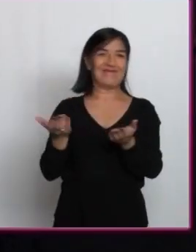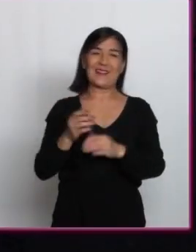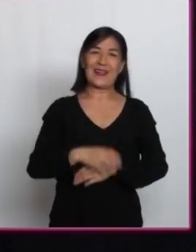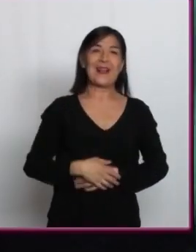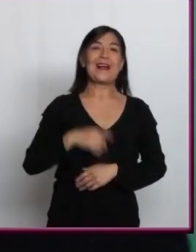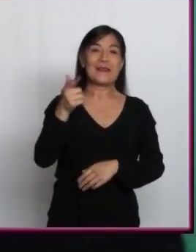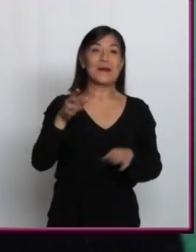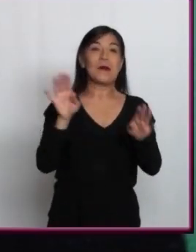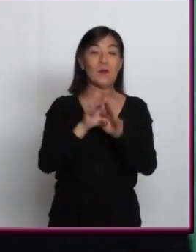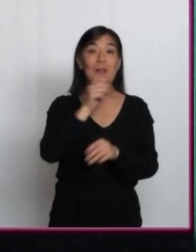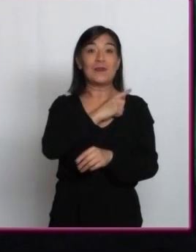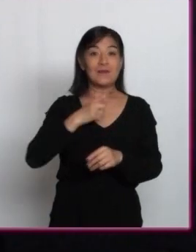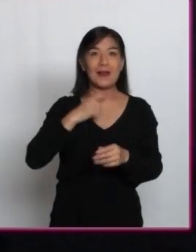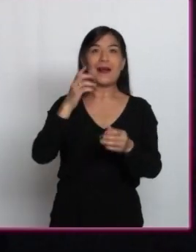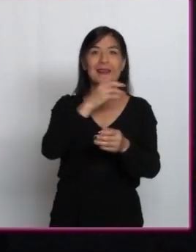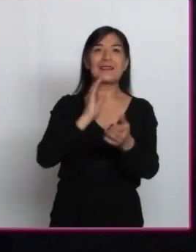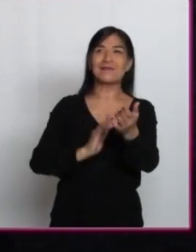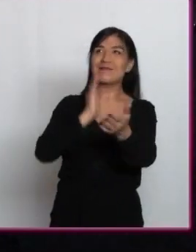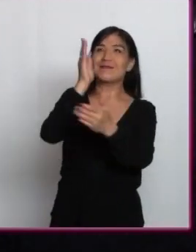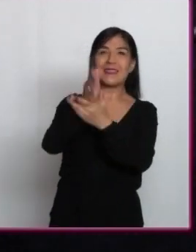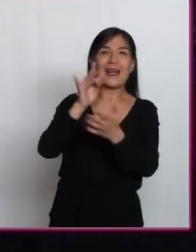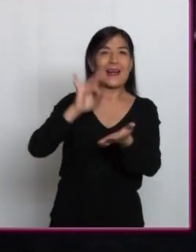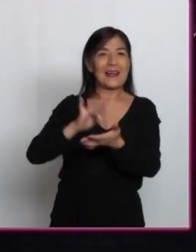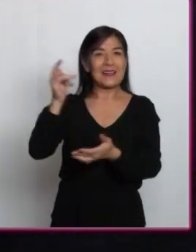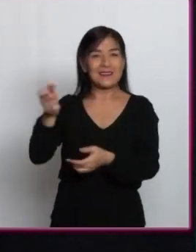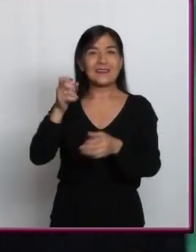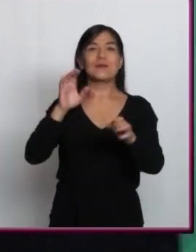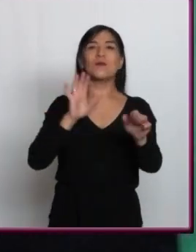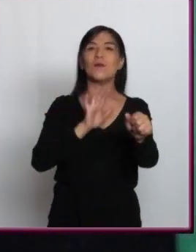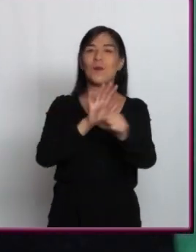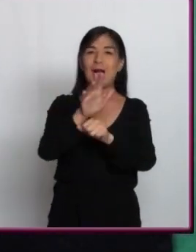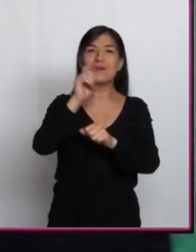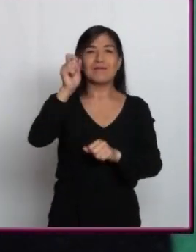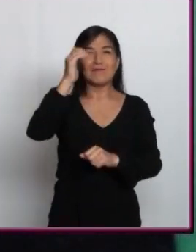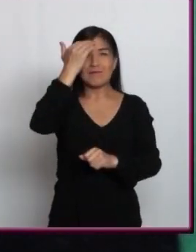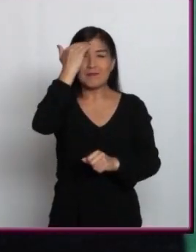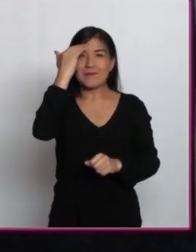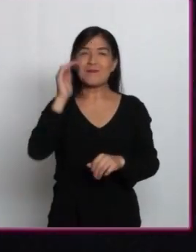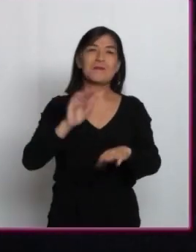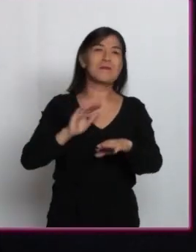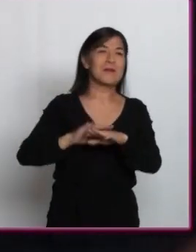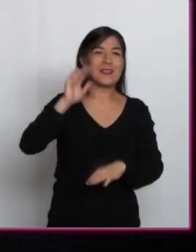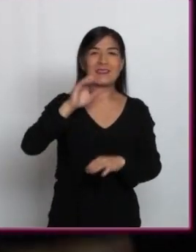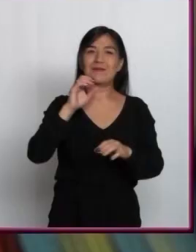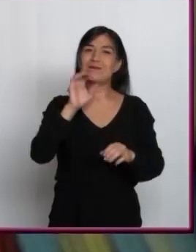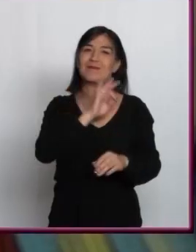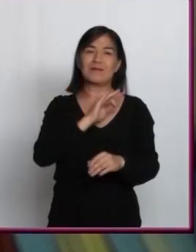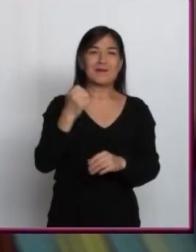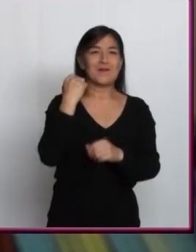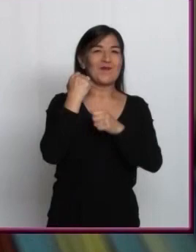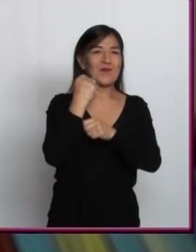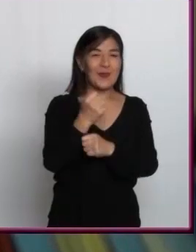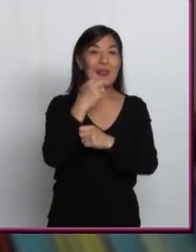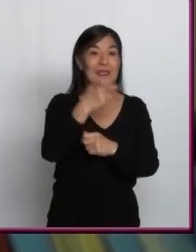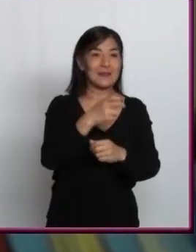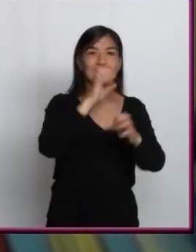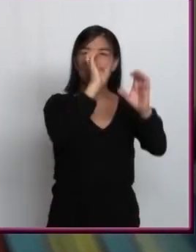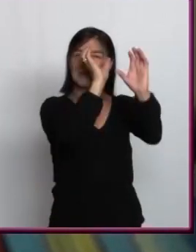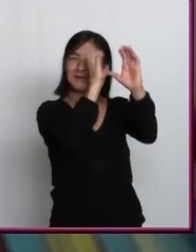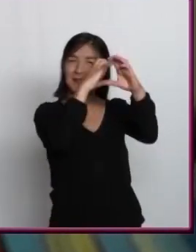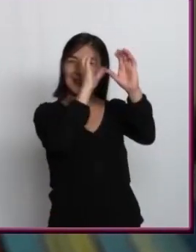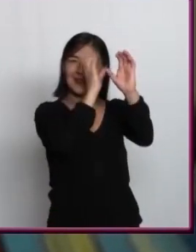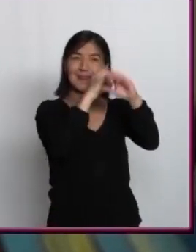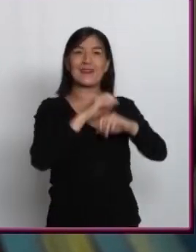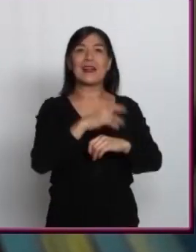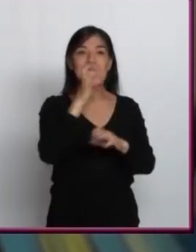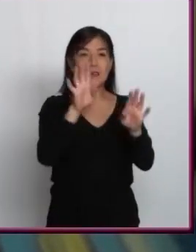podremos llegar hasta allá gracias a una de las herramientas de conocimiento más poderosas que tenemos, los telescopios. Telescopios. Suena como